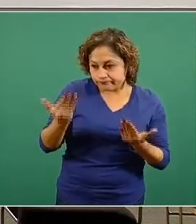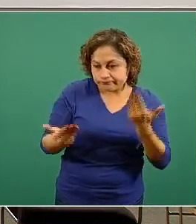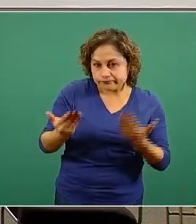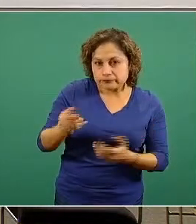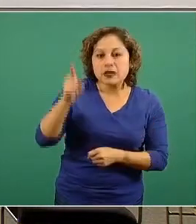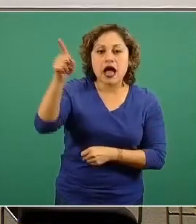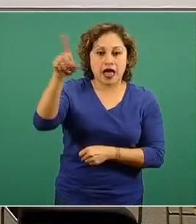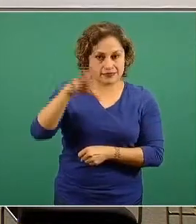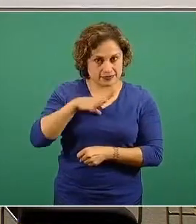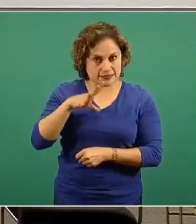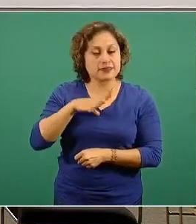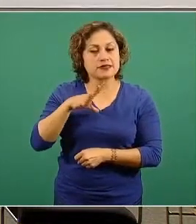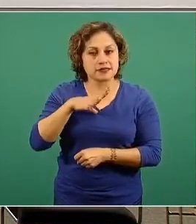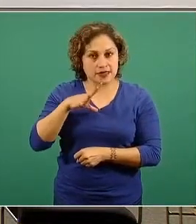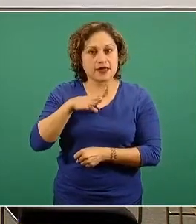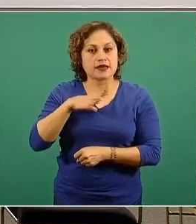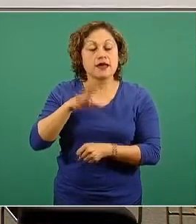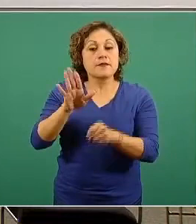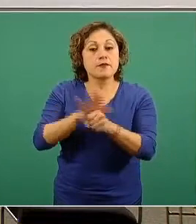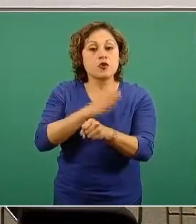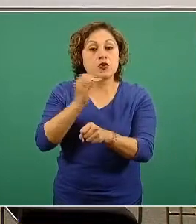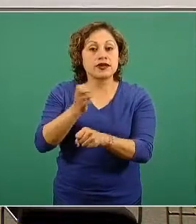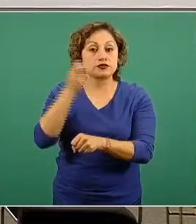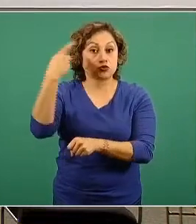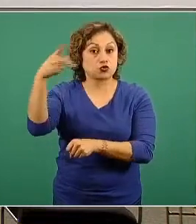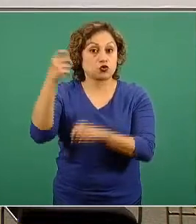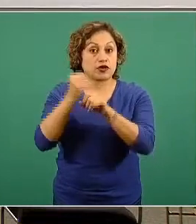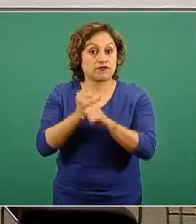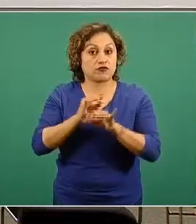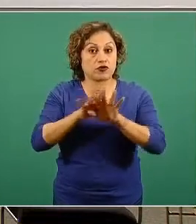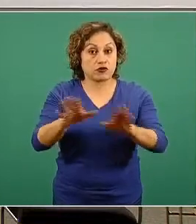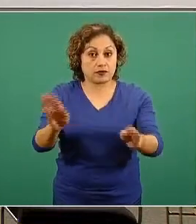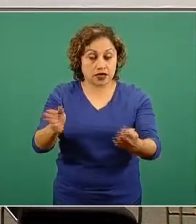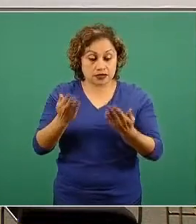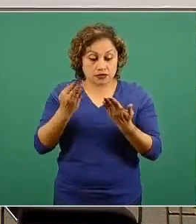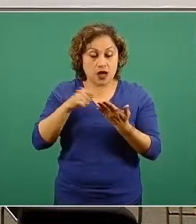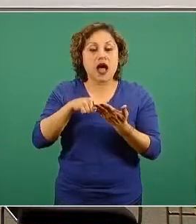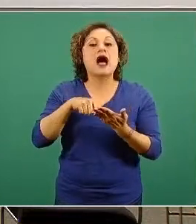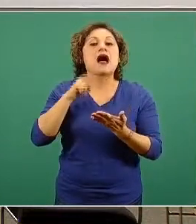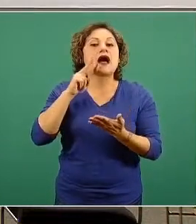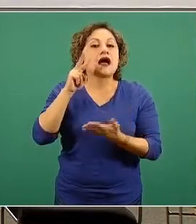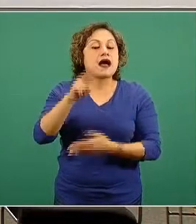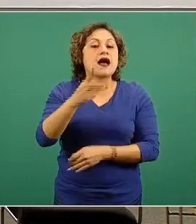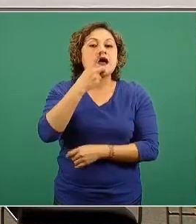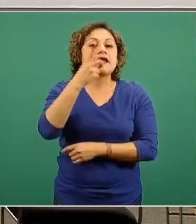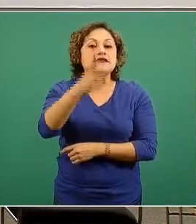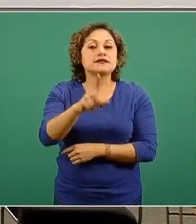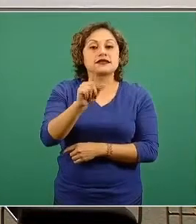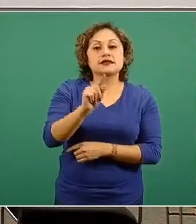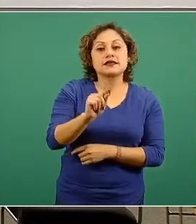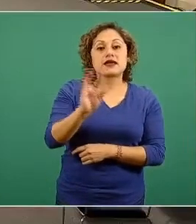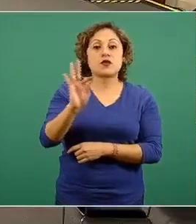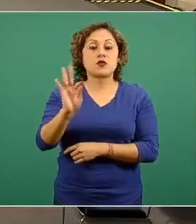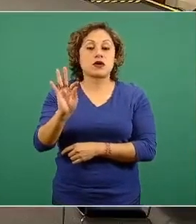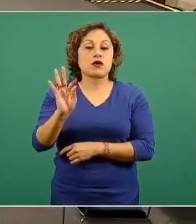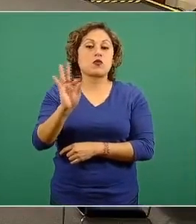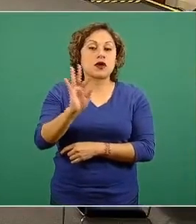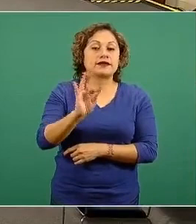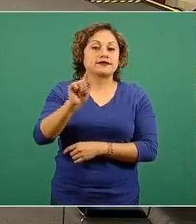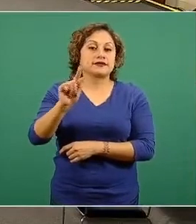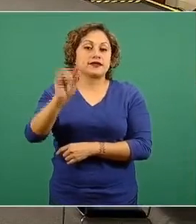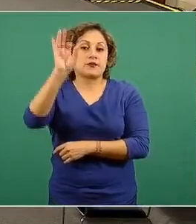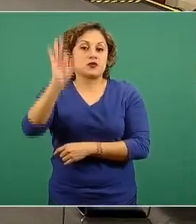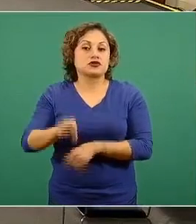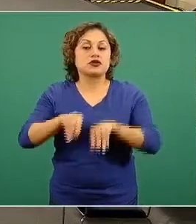esta variante podría fluctuar o ser de entre un 40 y un 70% más contagiosa que lo que se estaba observando